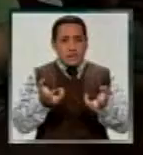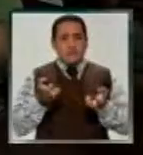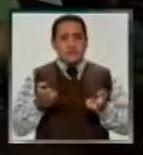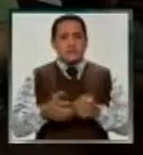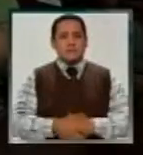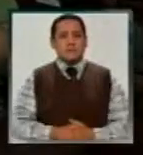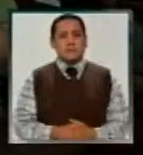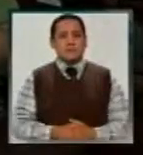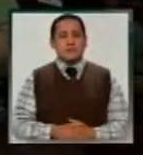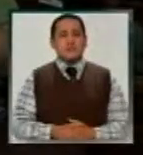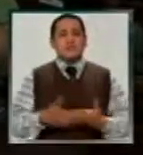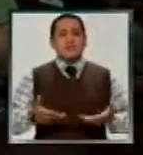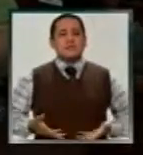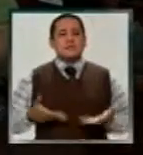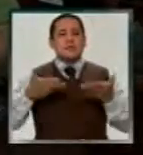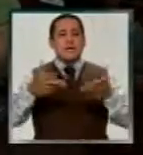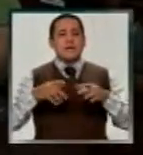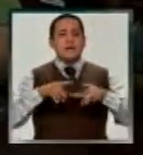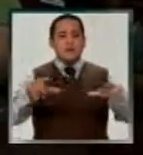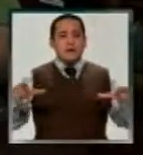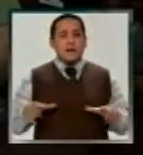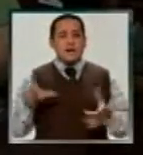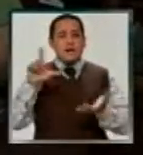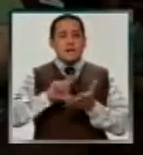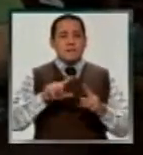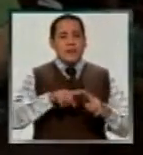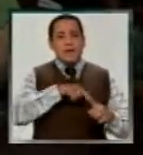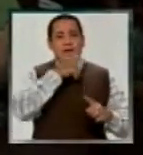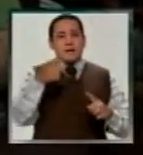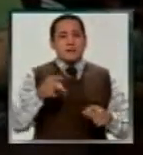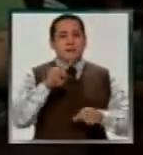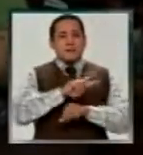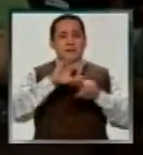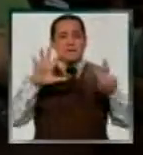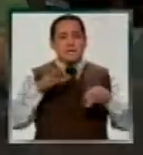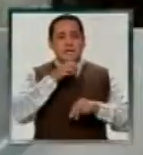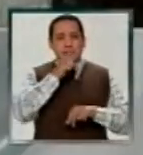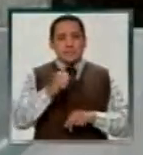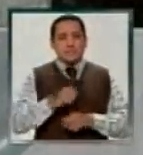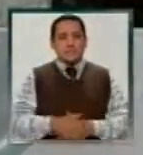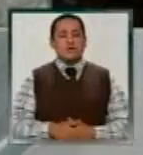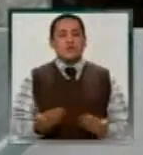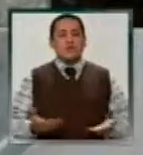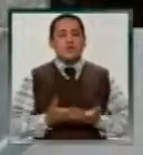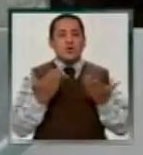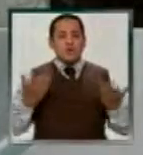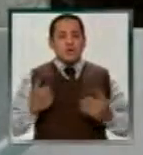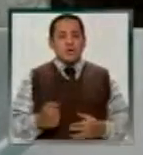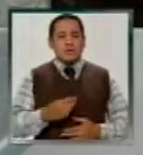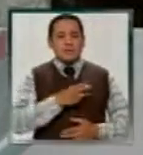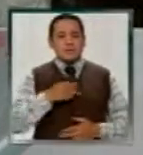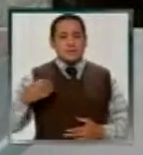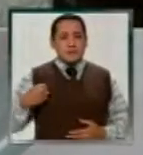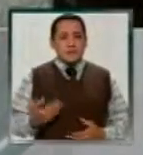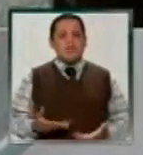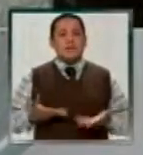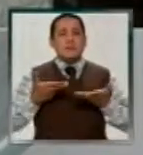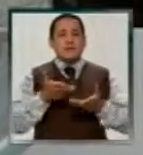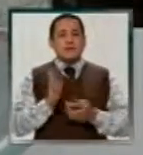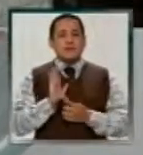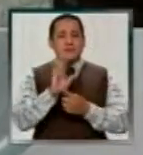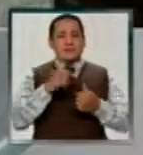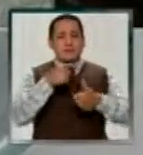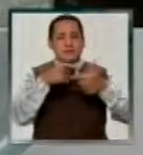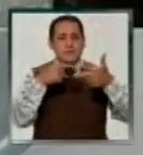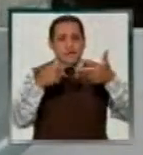pertinentes trasladarse hasta Lima el día 27 de diciembre donde El Ejecutivo le iba a presentar